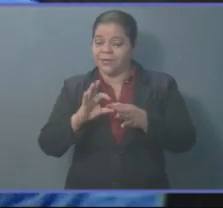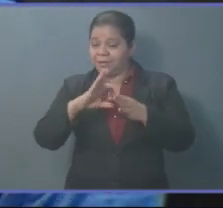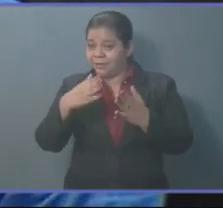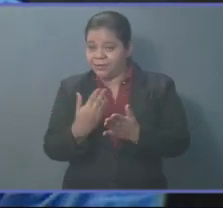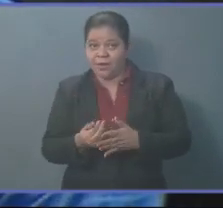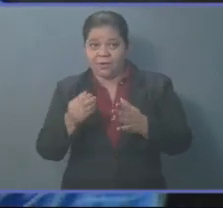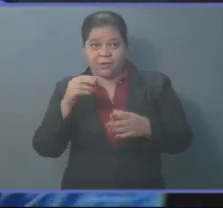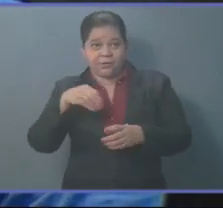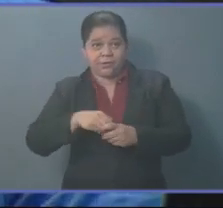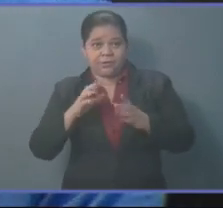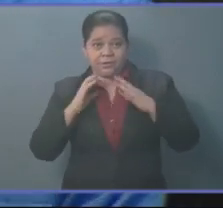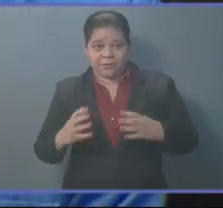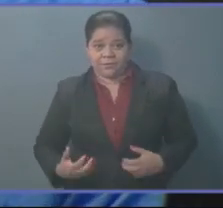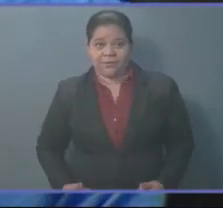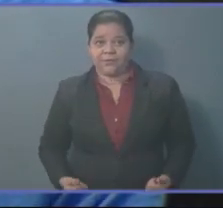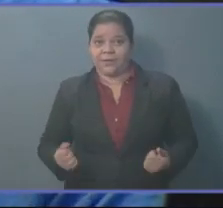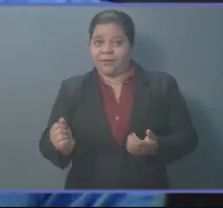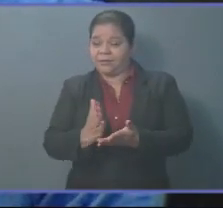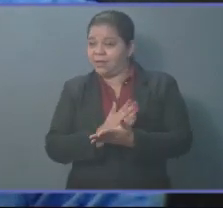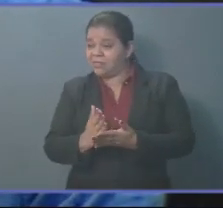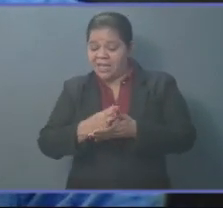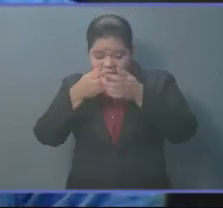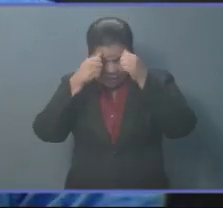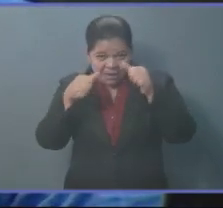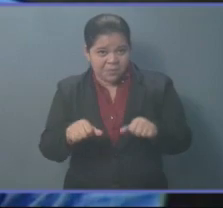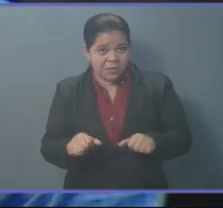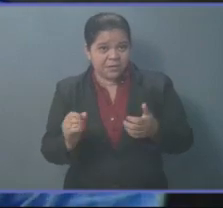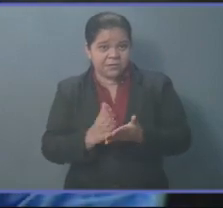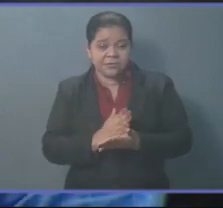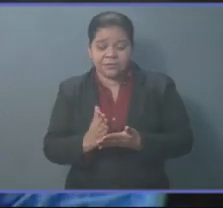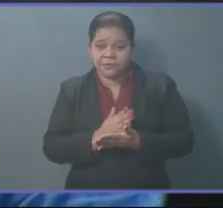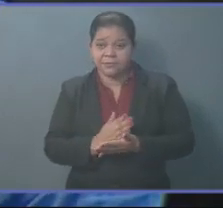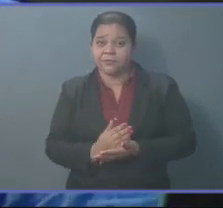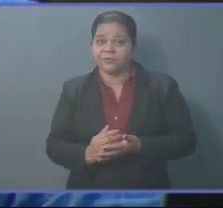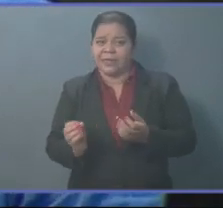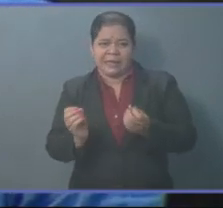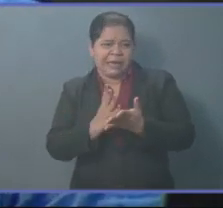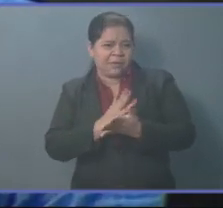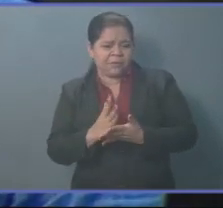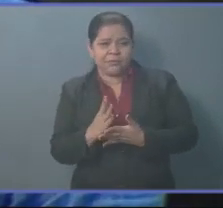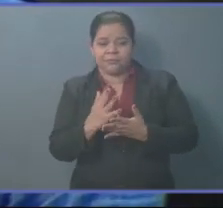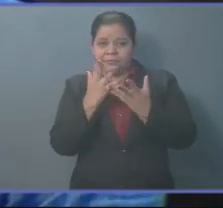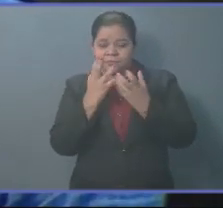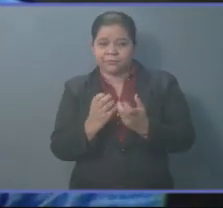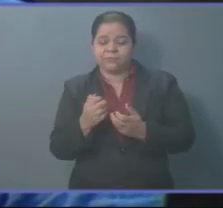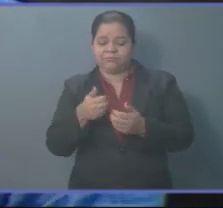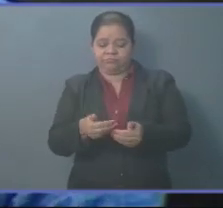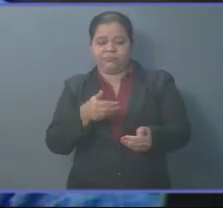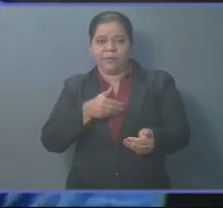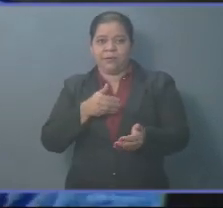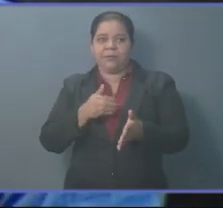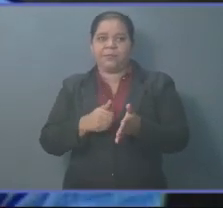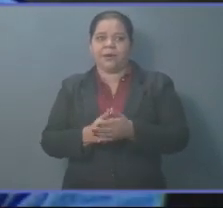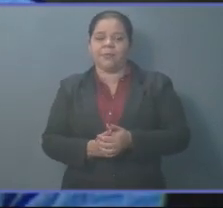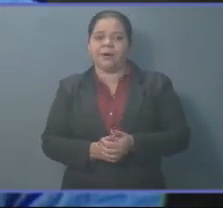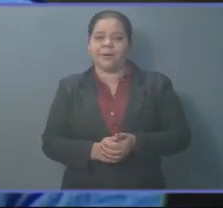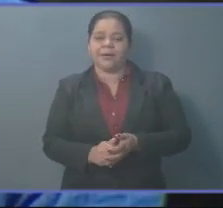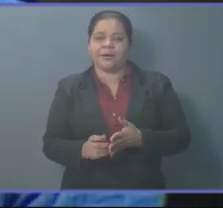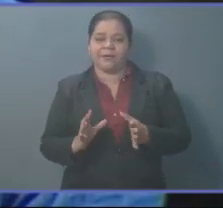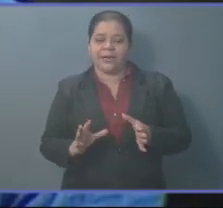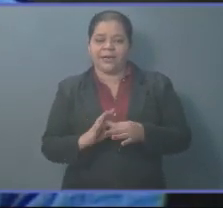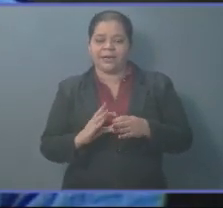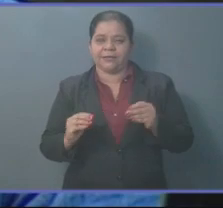de gobierno no lograron acuerdos. Ninguno quiso retroceder. Y esta